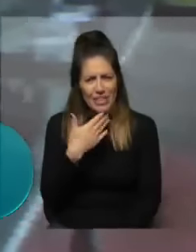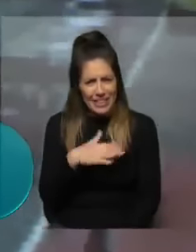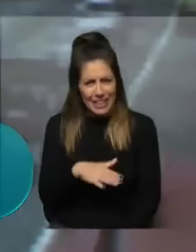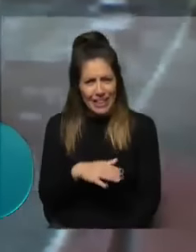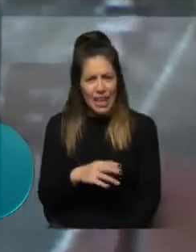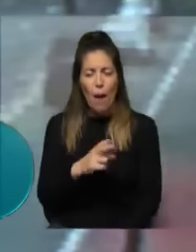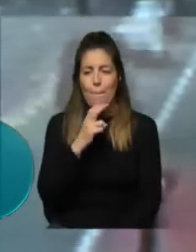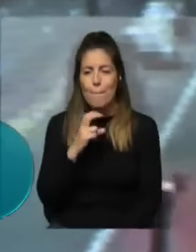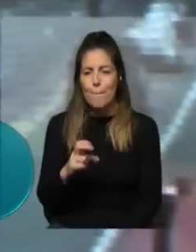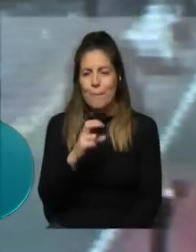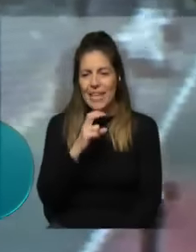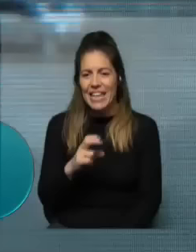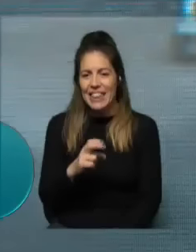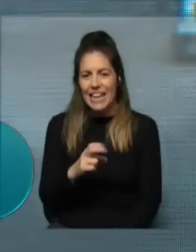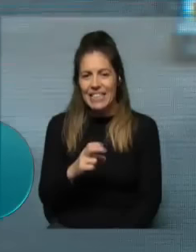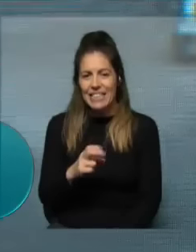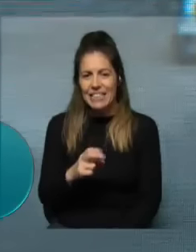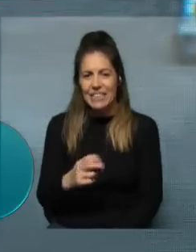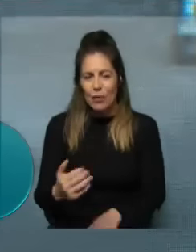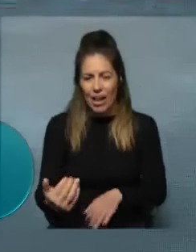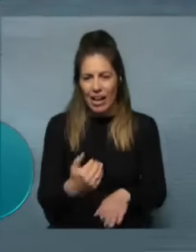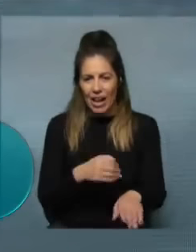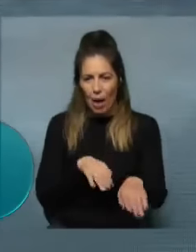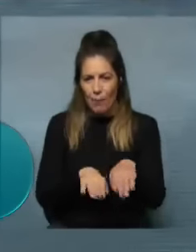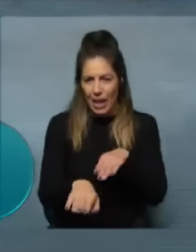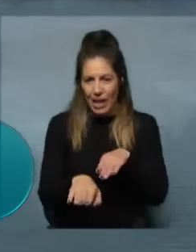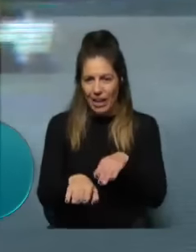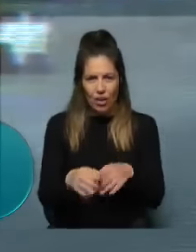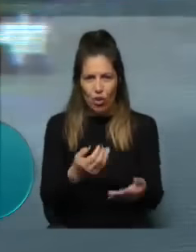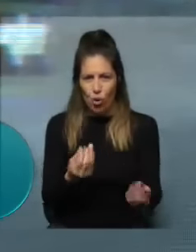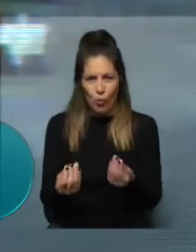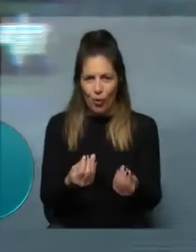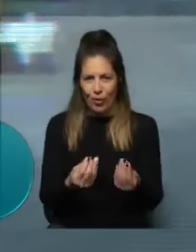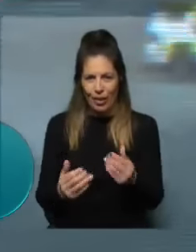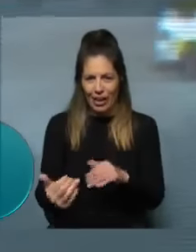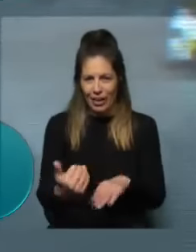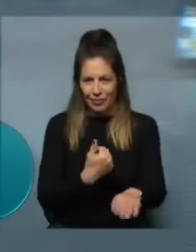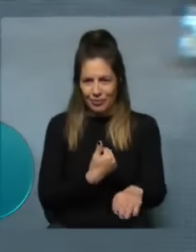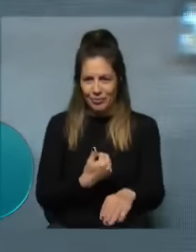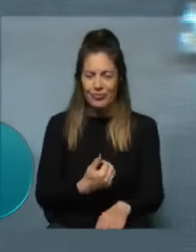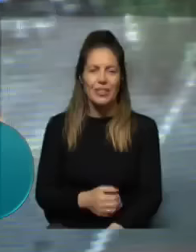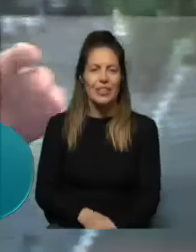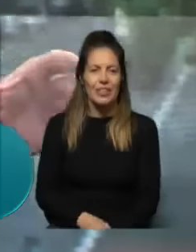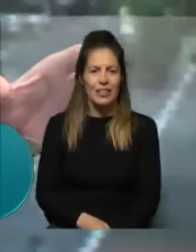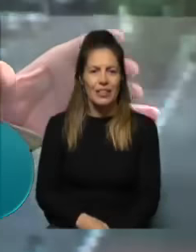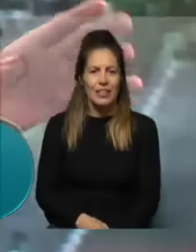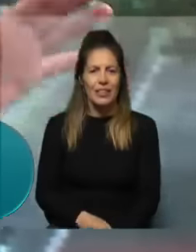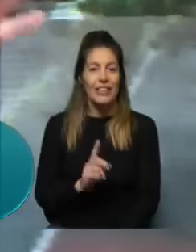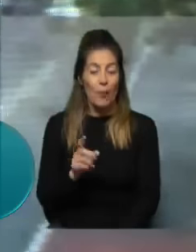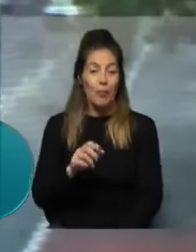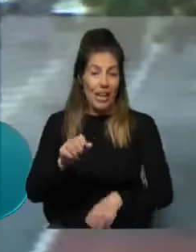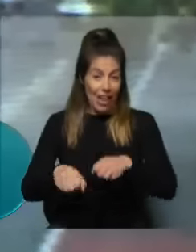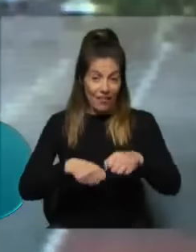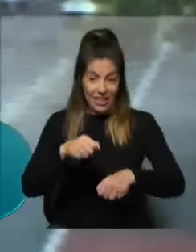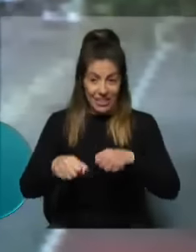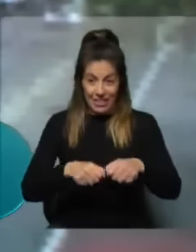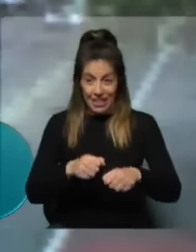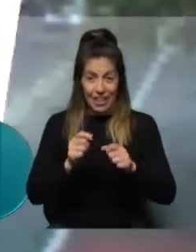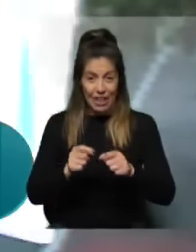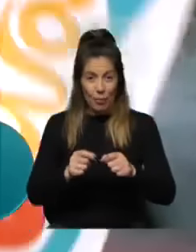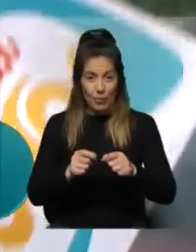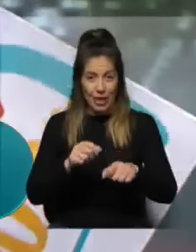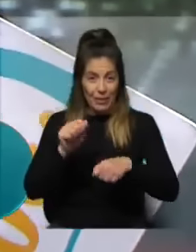Piedras? La calle se va a flechar al revés. Desde Solís hasta Juncal, exactamente, sí. Y tiene la bicisenda, o sea que te va a quedar la bicisenda a la